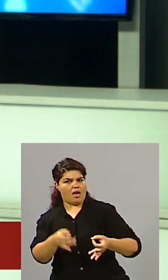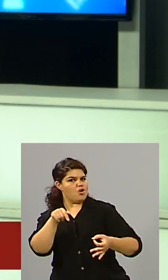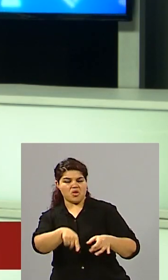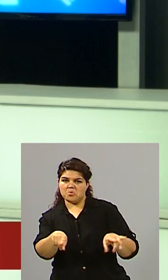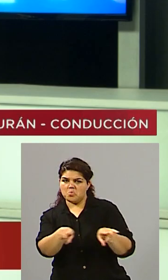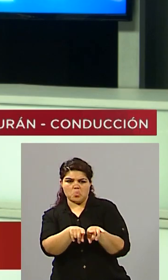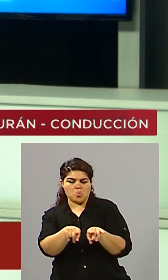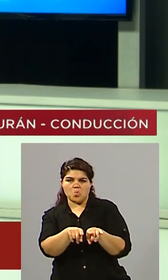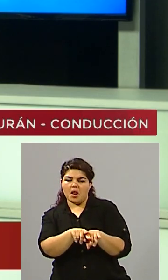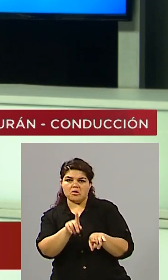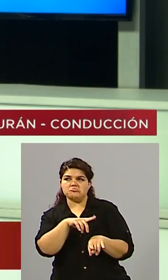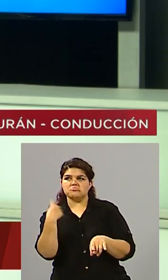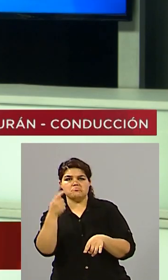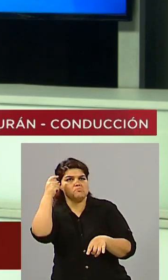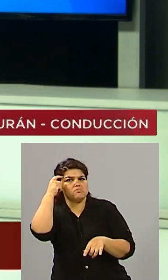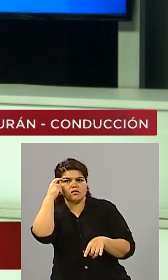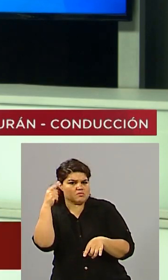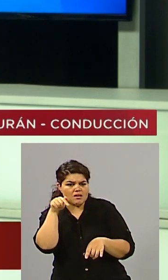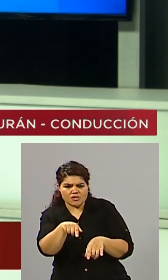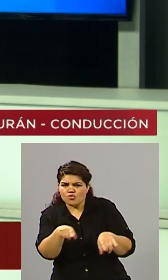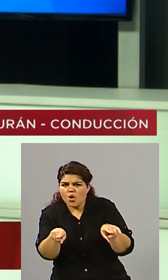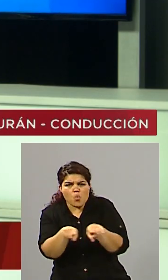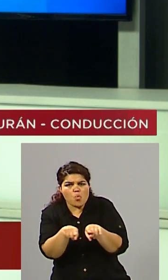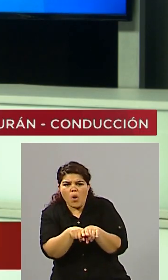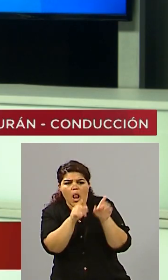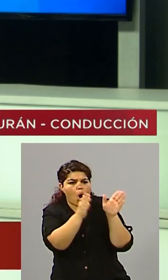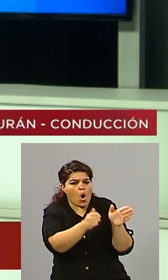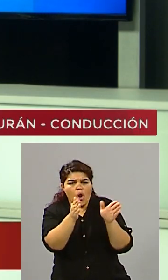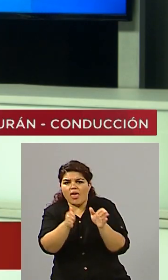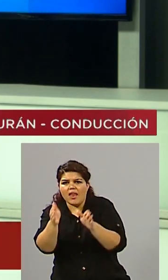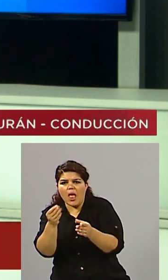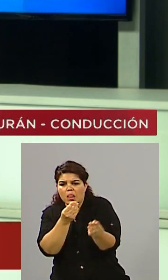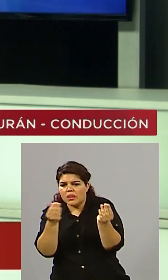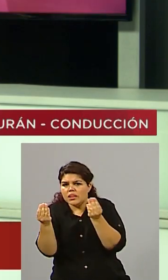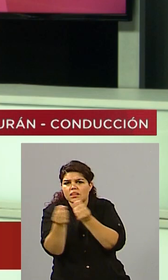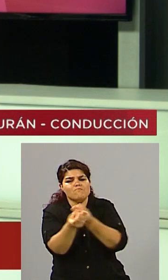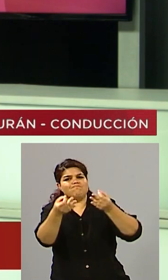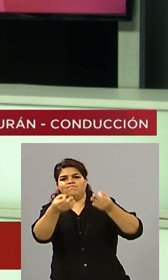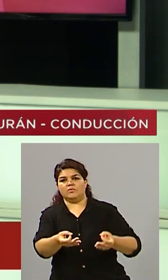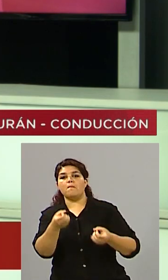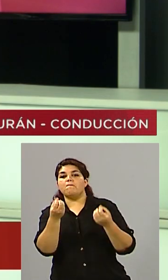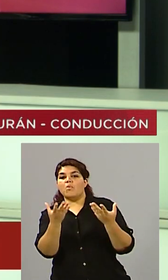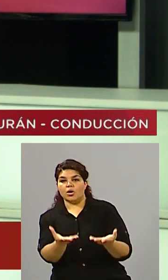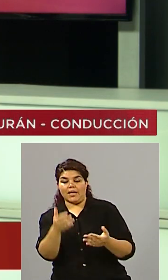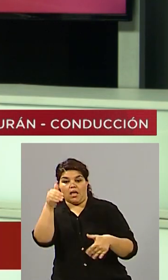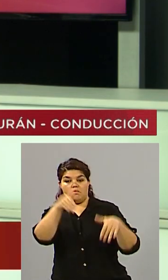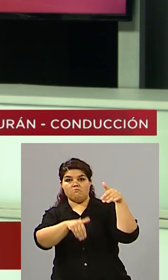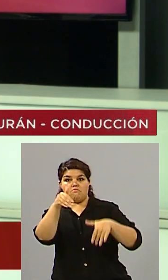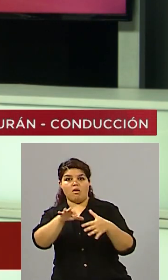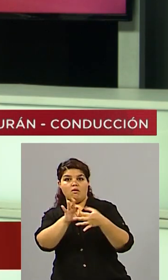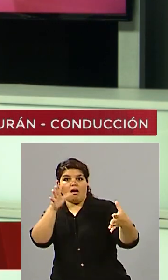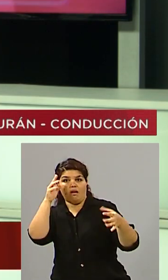suceder en todos los casos que se da, por supuesto, una elección democrática de autoridades de un país.